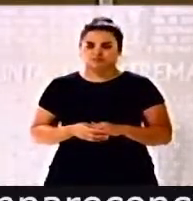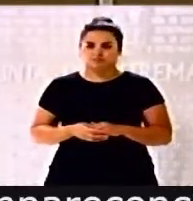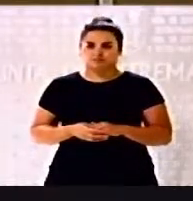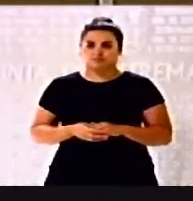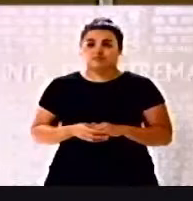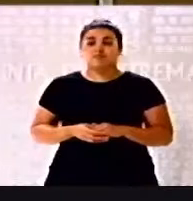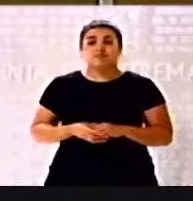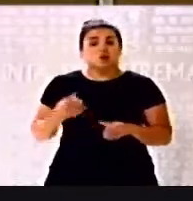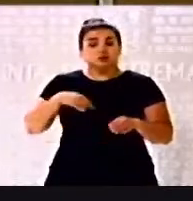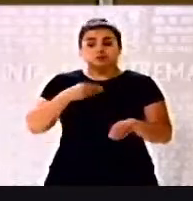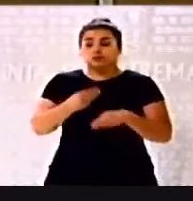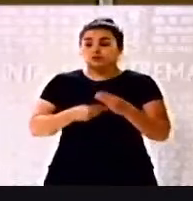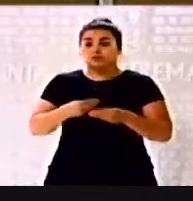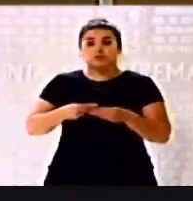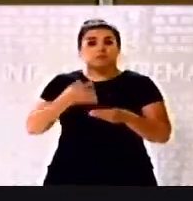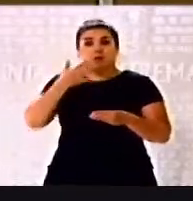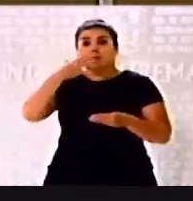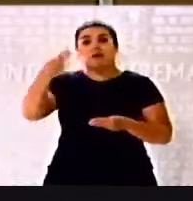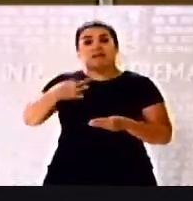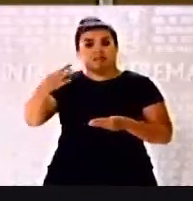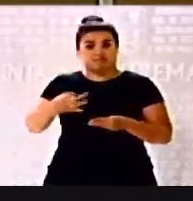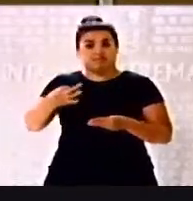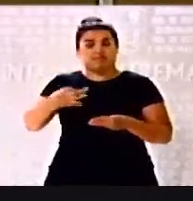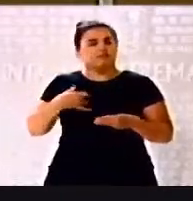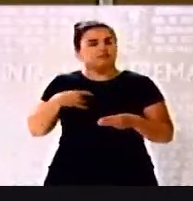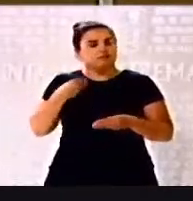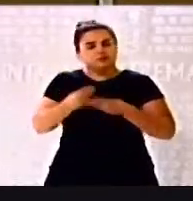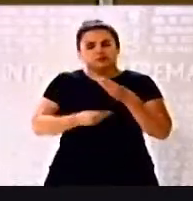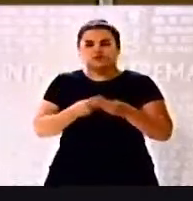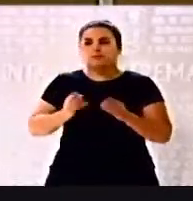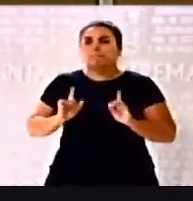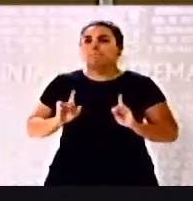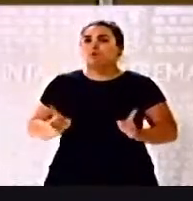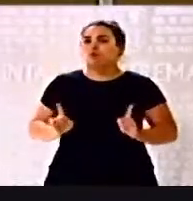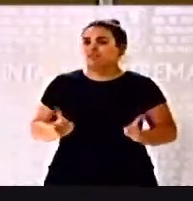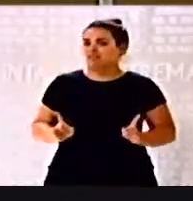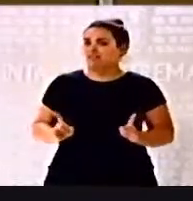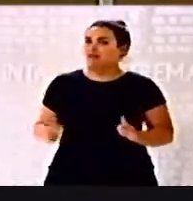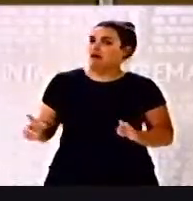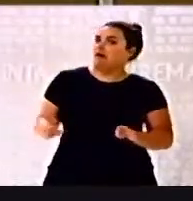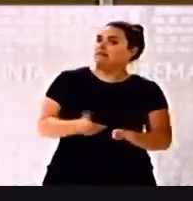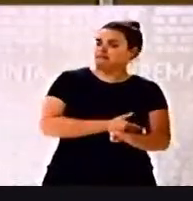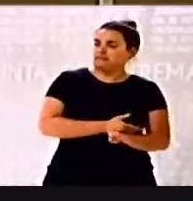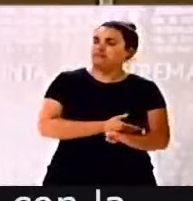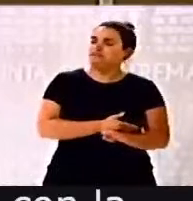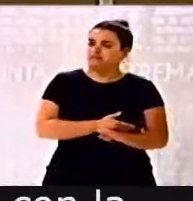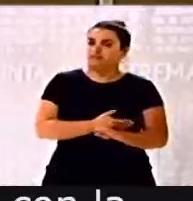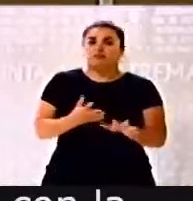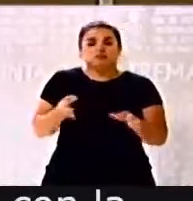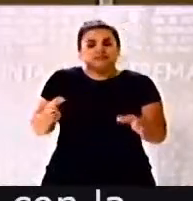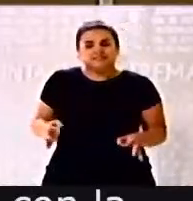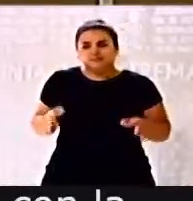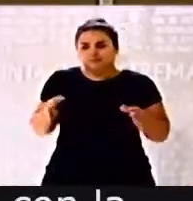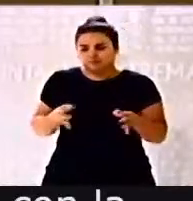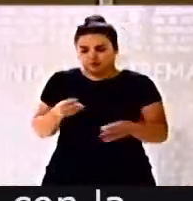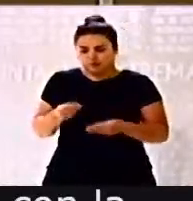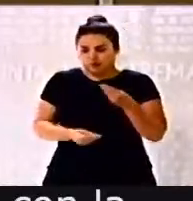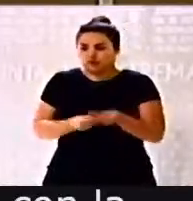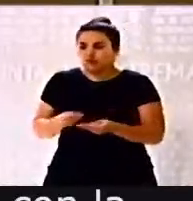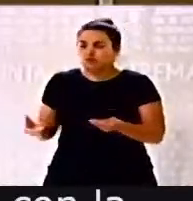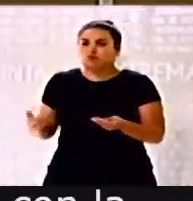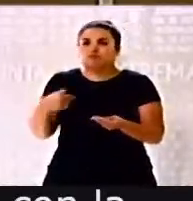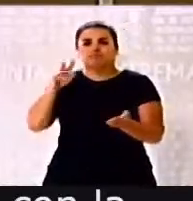Siempre hemos actuado con la verdad por delante, siempre hemos actuado con la prudencia por delante, siempre hemos actuado con toda